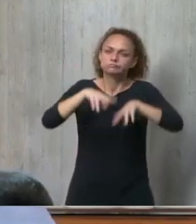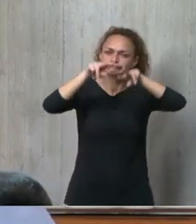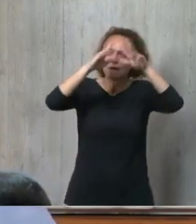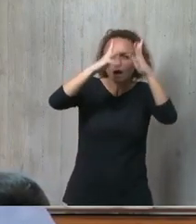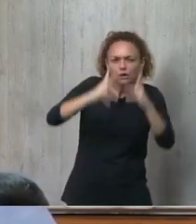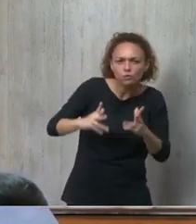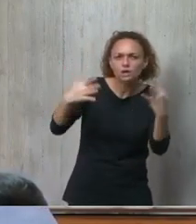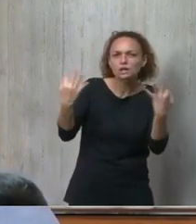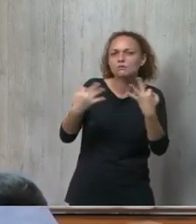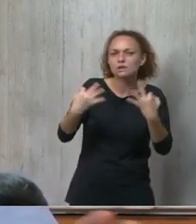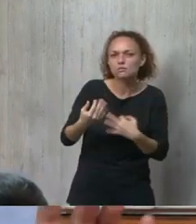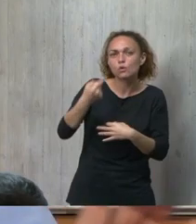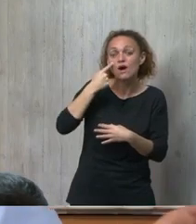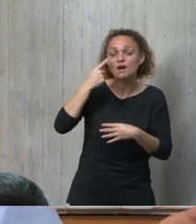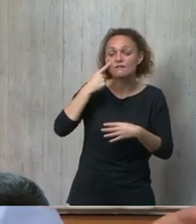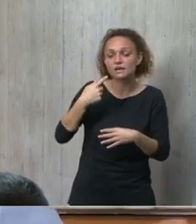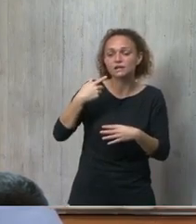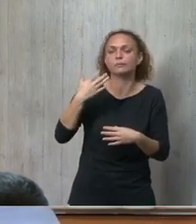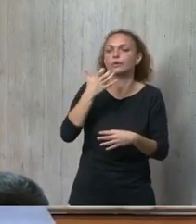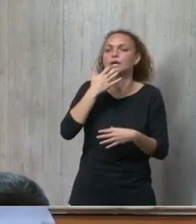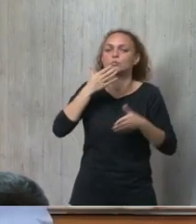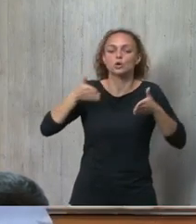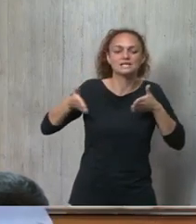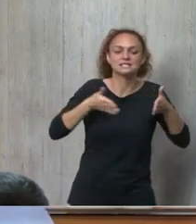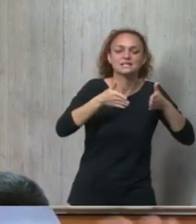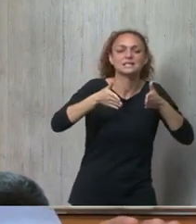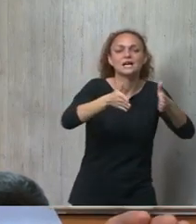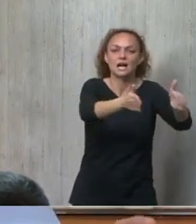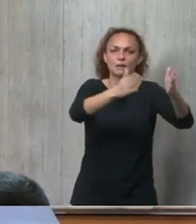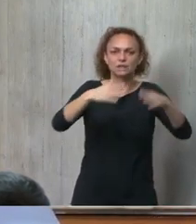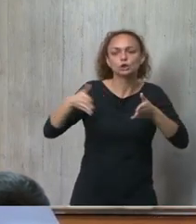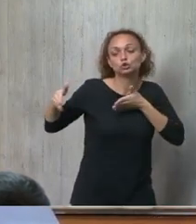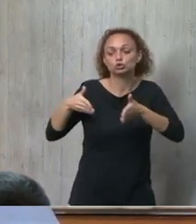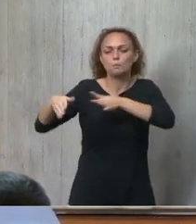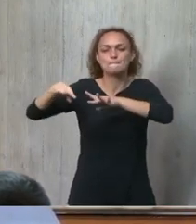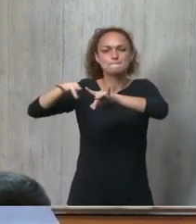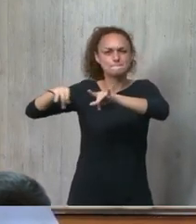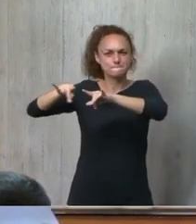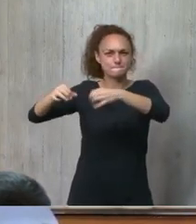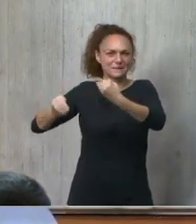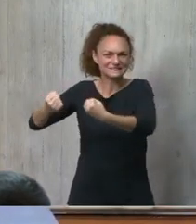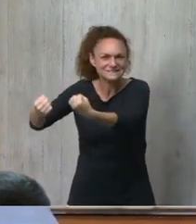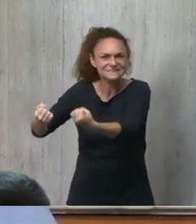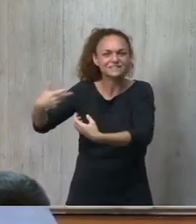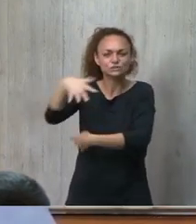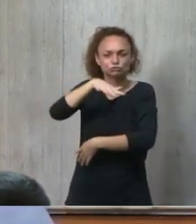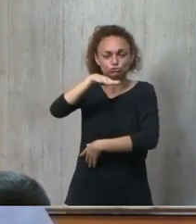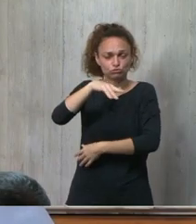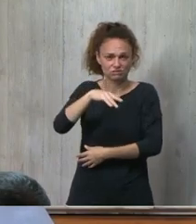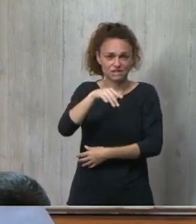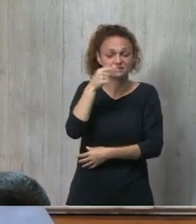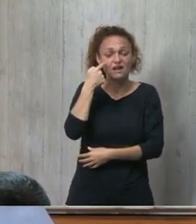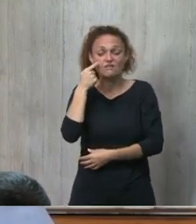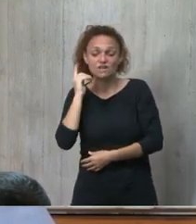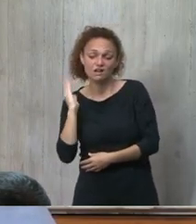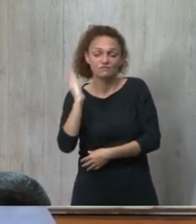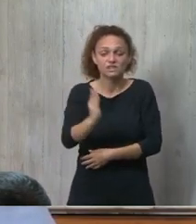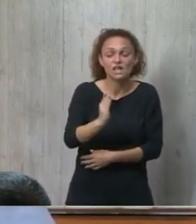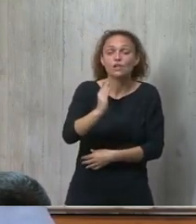podido tener las infraestructuras de la zona, pistas, caminos que han podido afectarse o que puedan serlo en lo